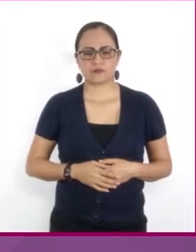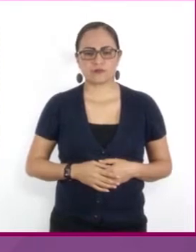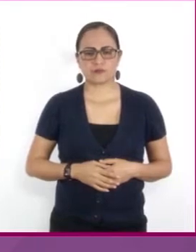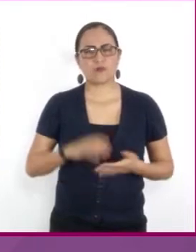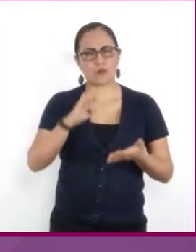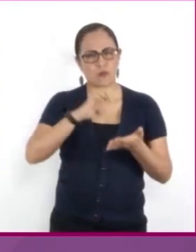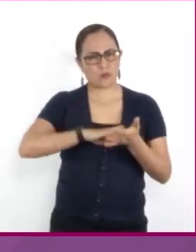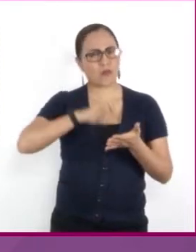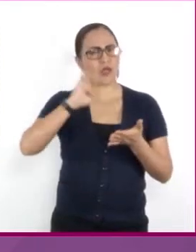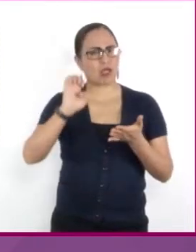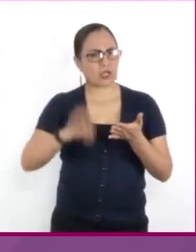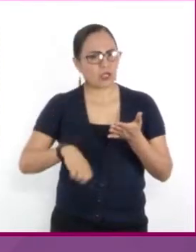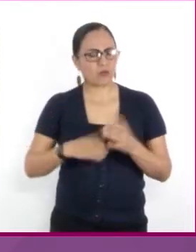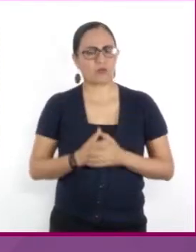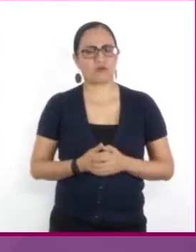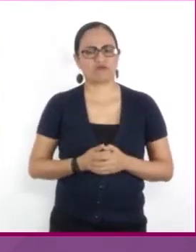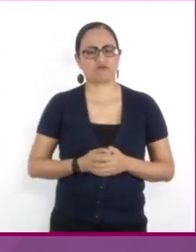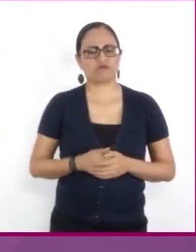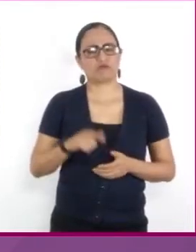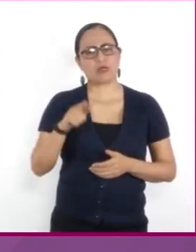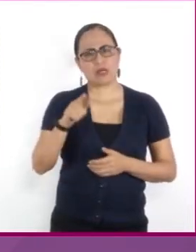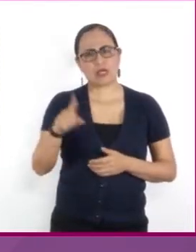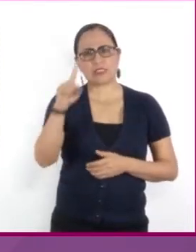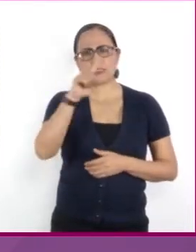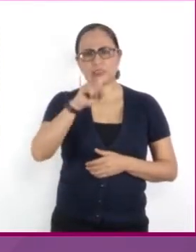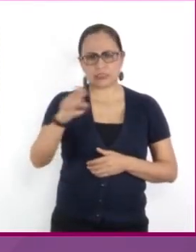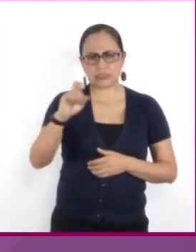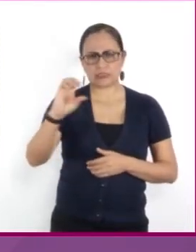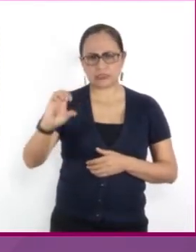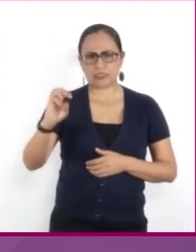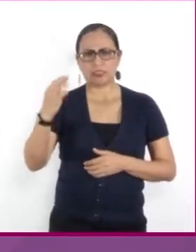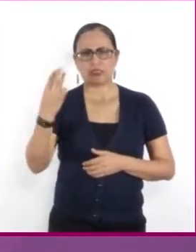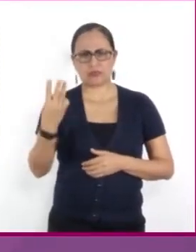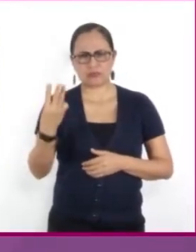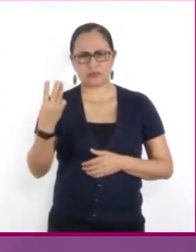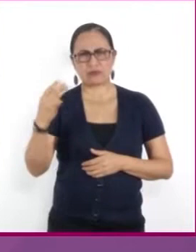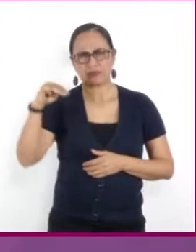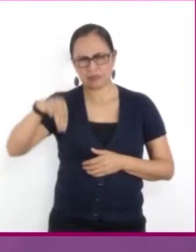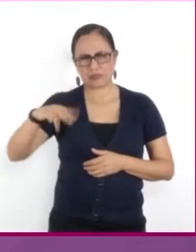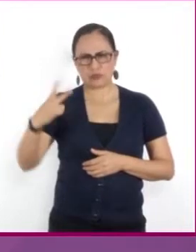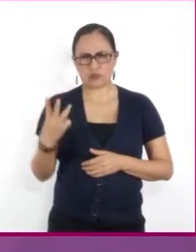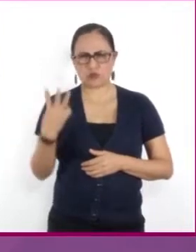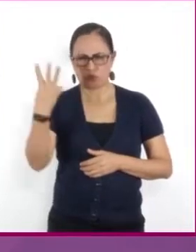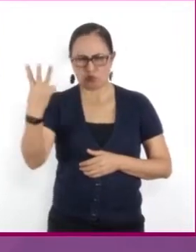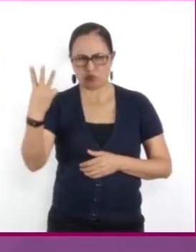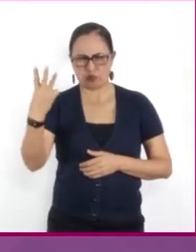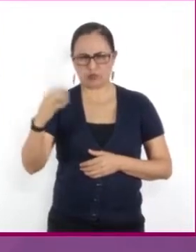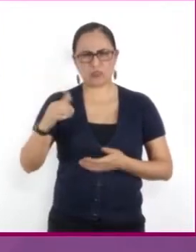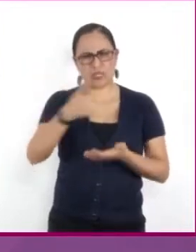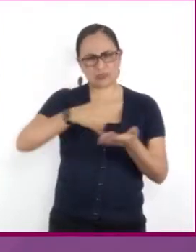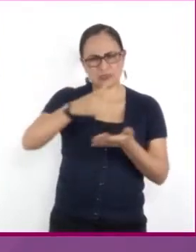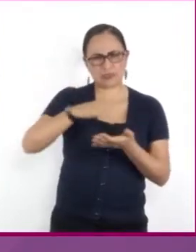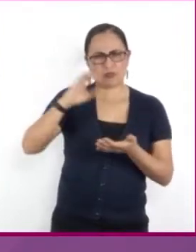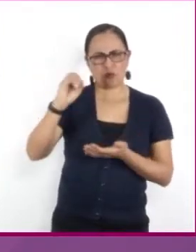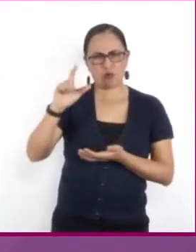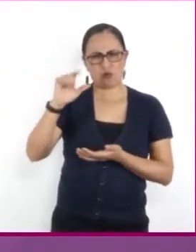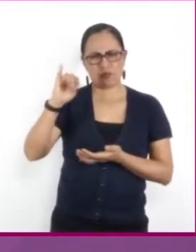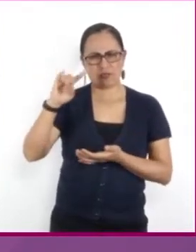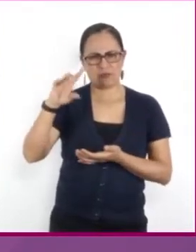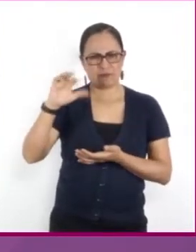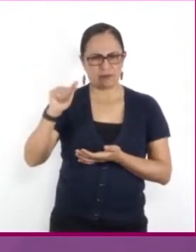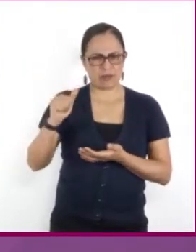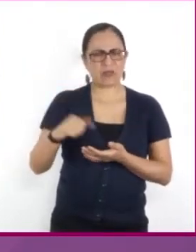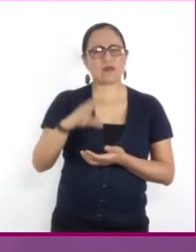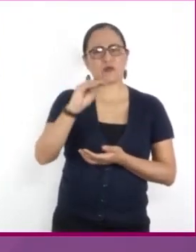Por ejemplo, si tenemos 100 centímetros cúbicos de aceite de oliva y su masa es de